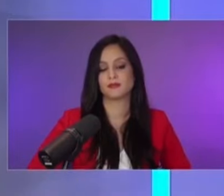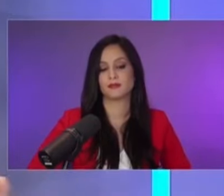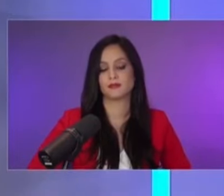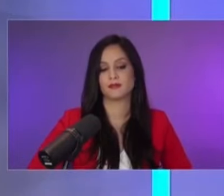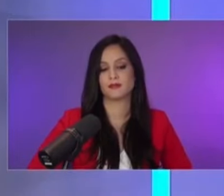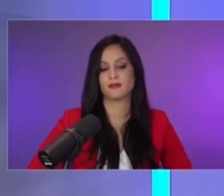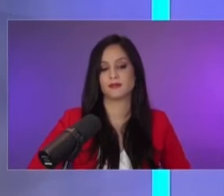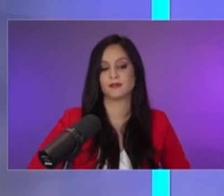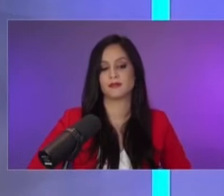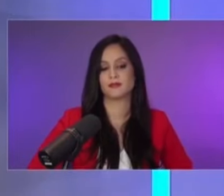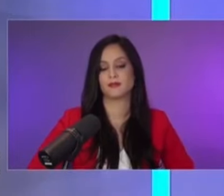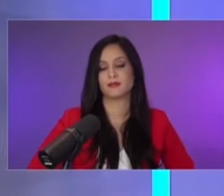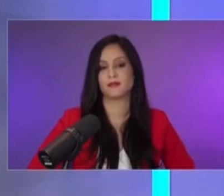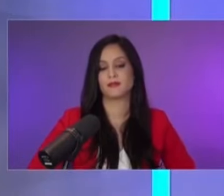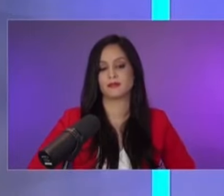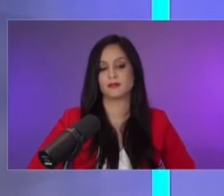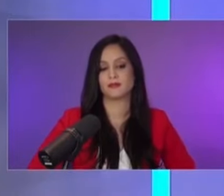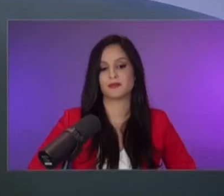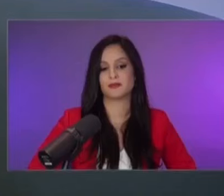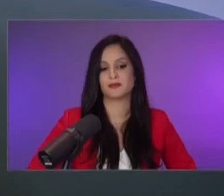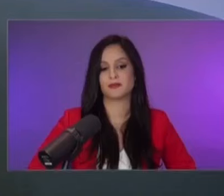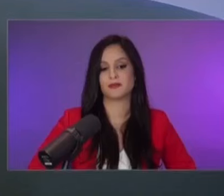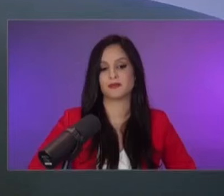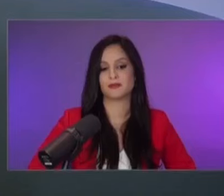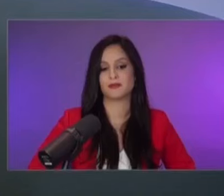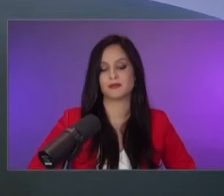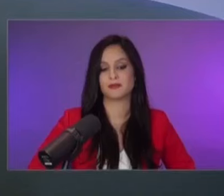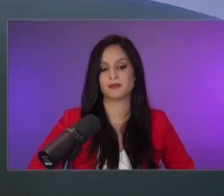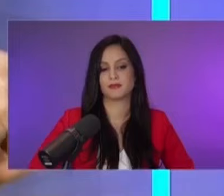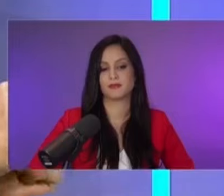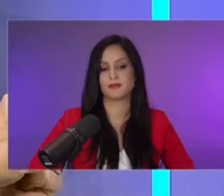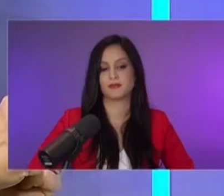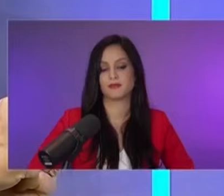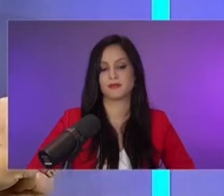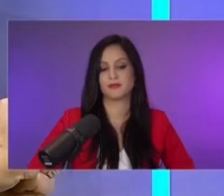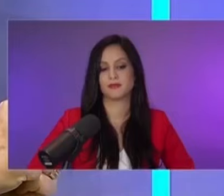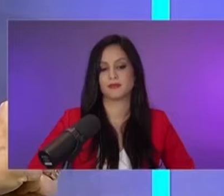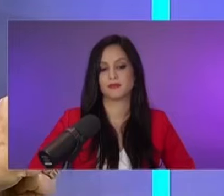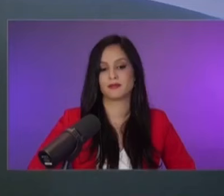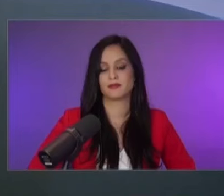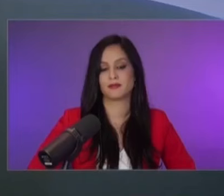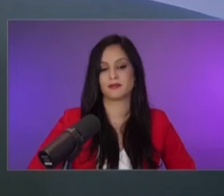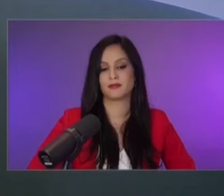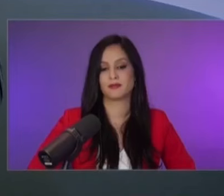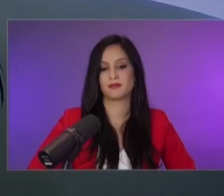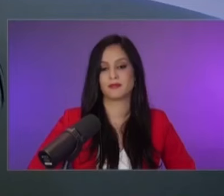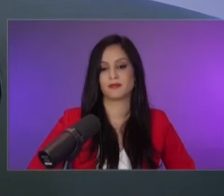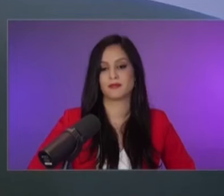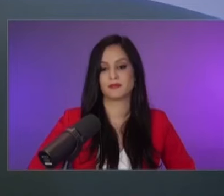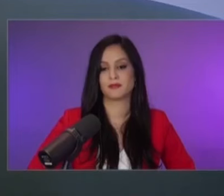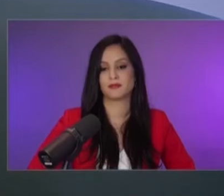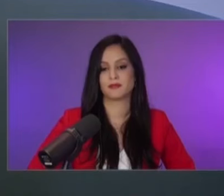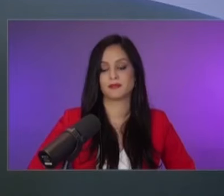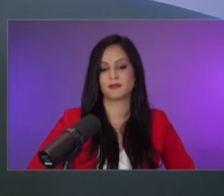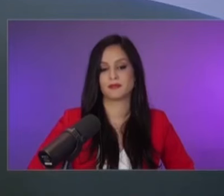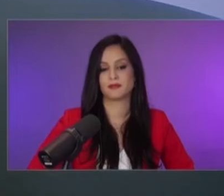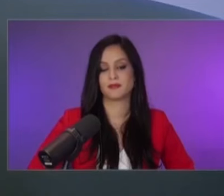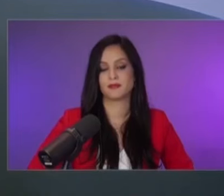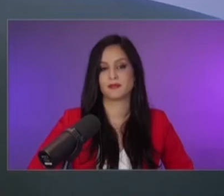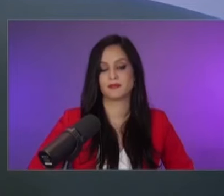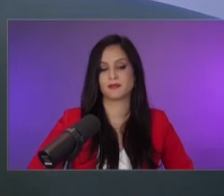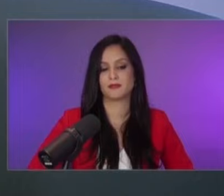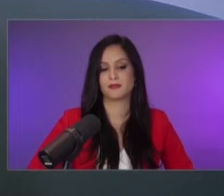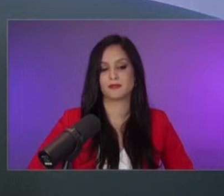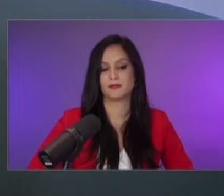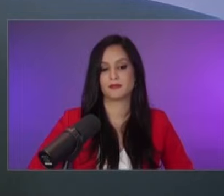caso sea sí tú crees que sí mira a mí me llena de satisfacción el hecho de que el estado por primera vez cree una empresa minera